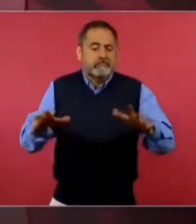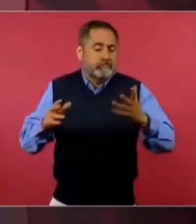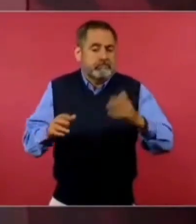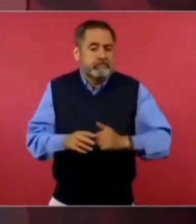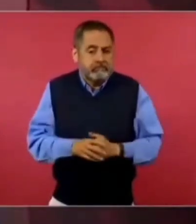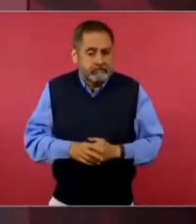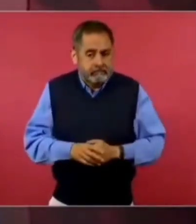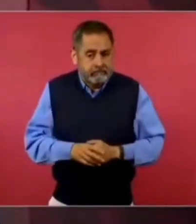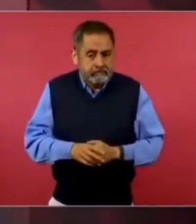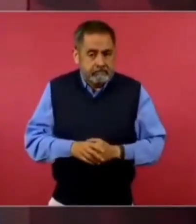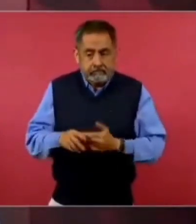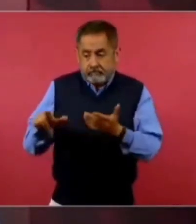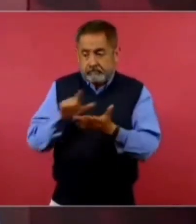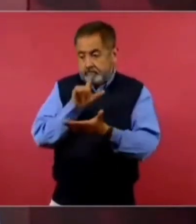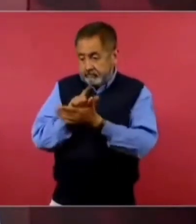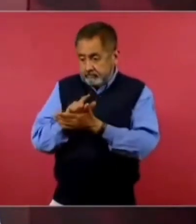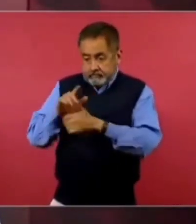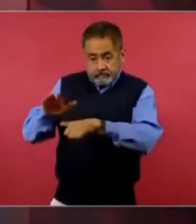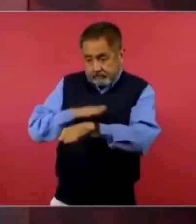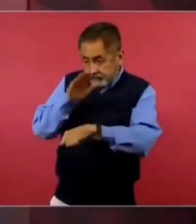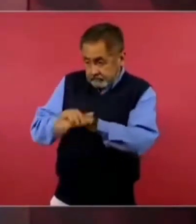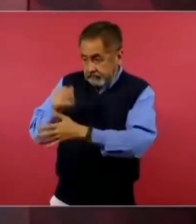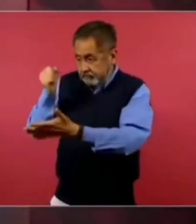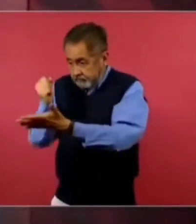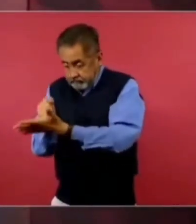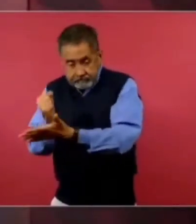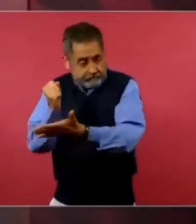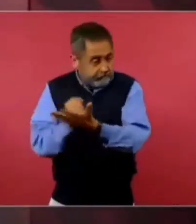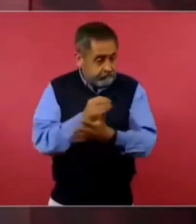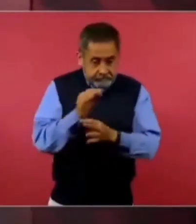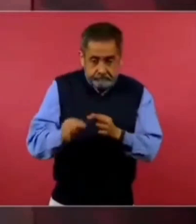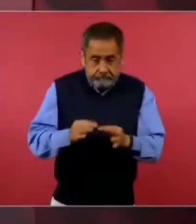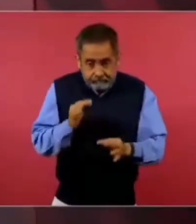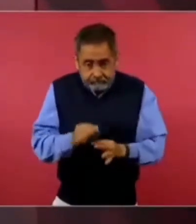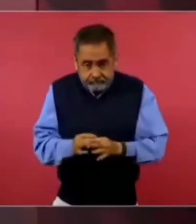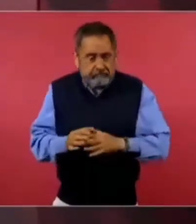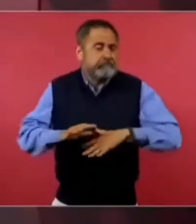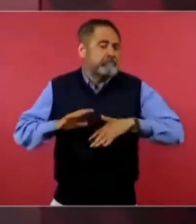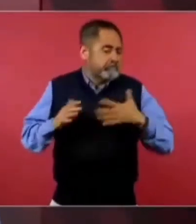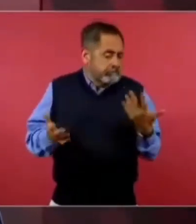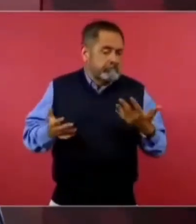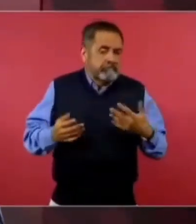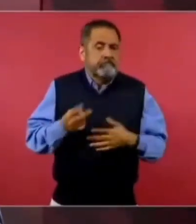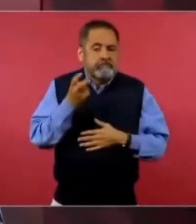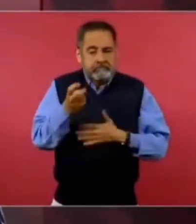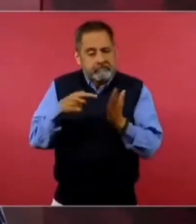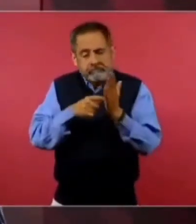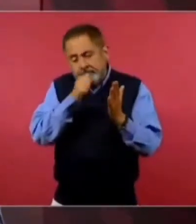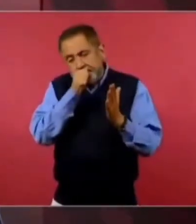Y al aprobarse la ley secundaria, ya vendrían ahí